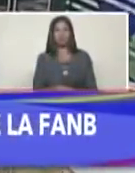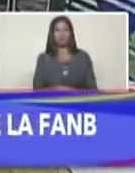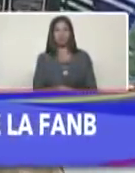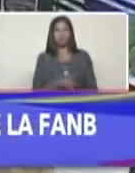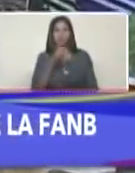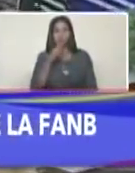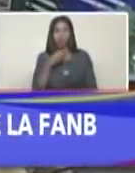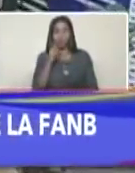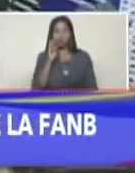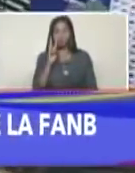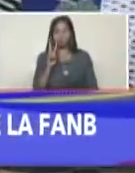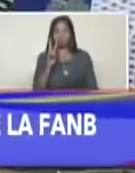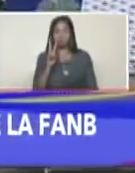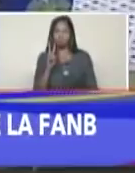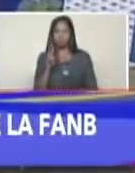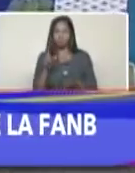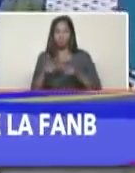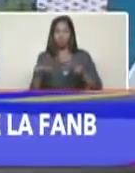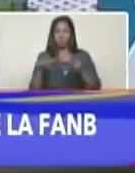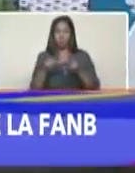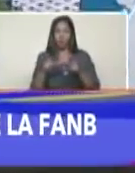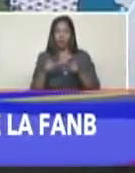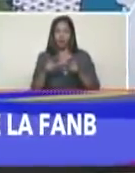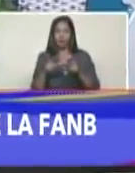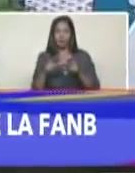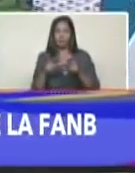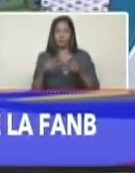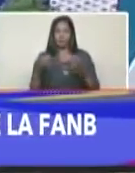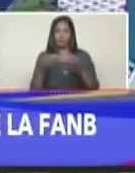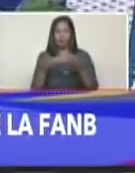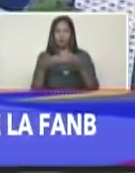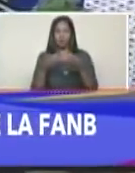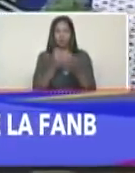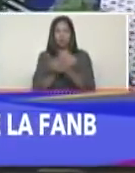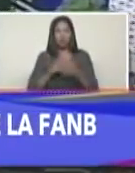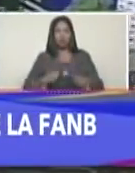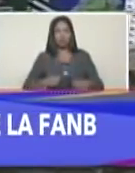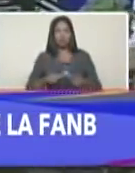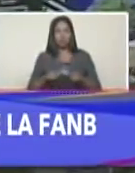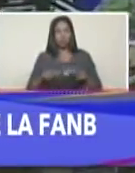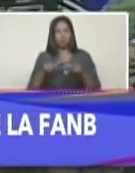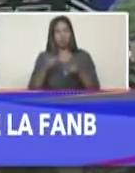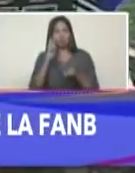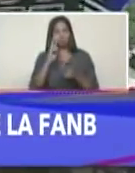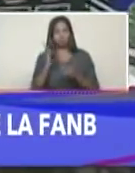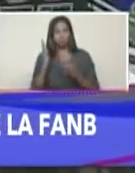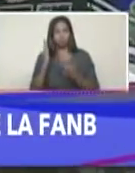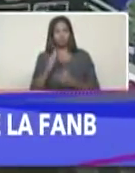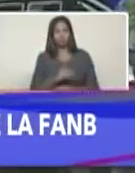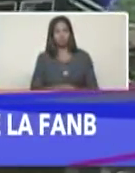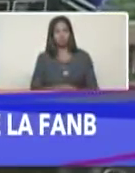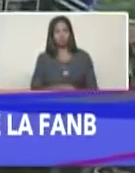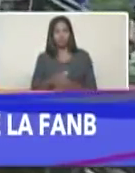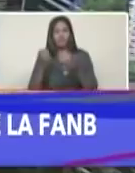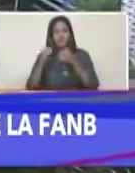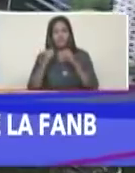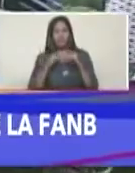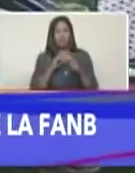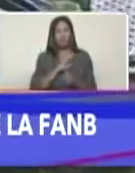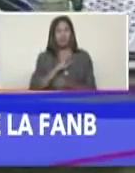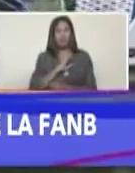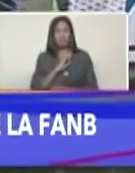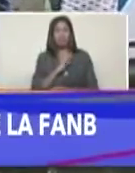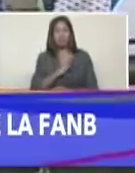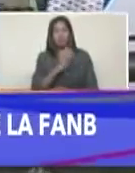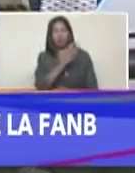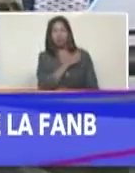está también el módulo del ejército. Fíjese este diseño, mi comandante, que ha preparado el coronel